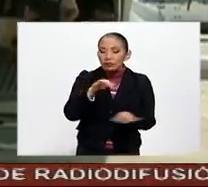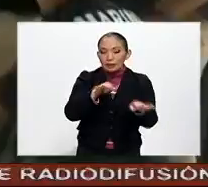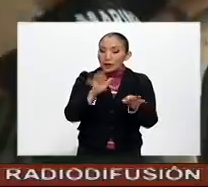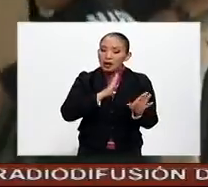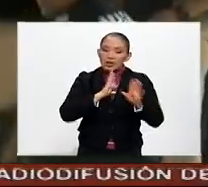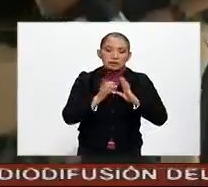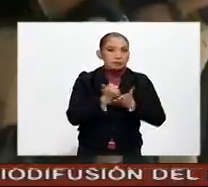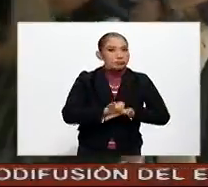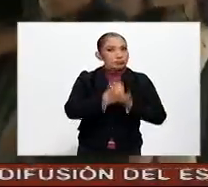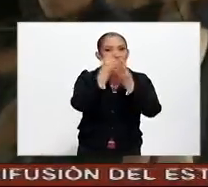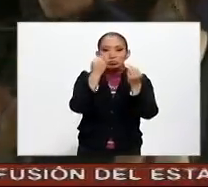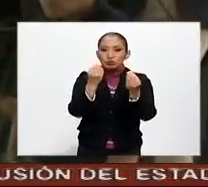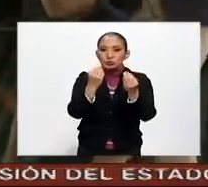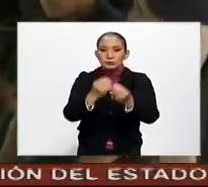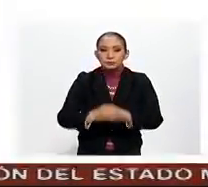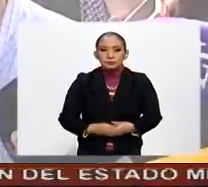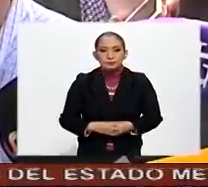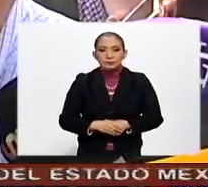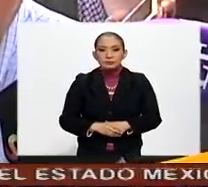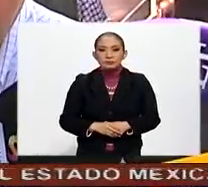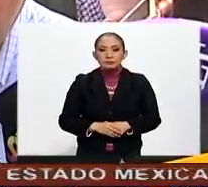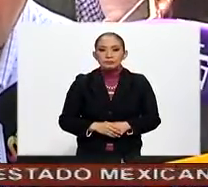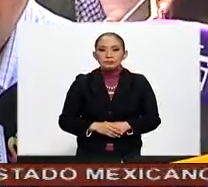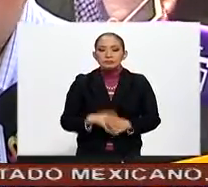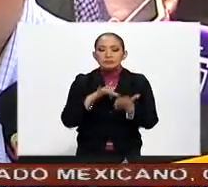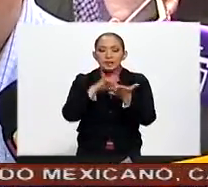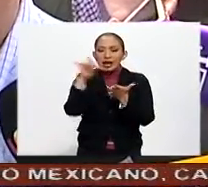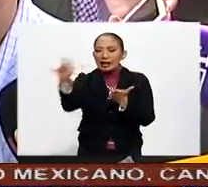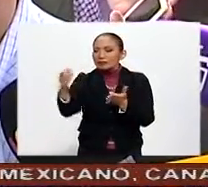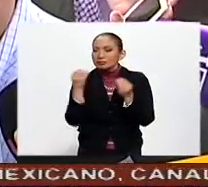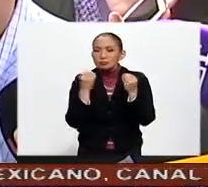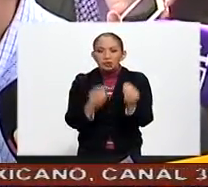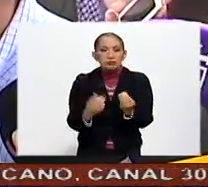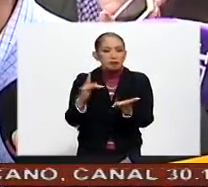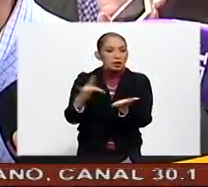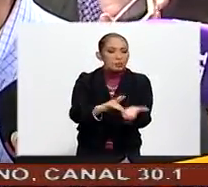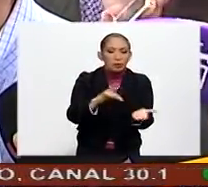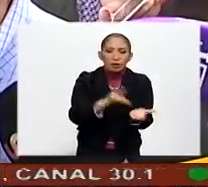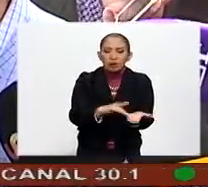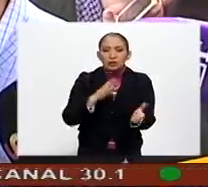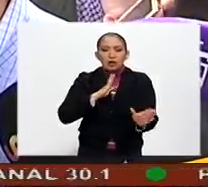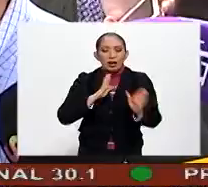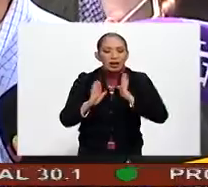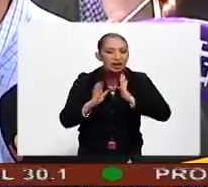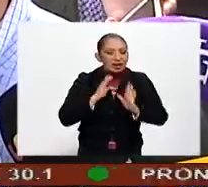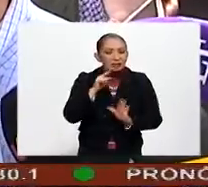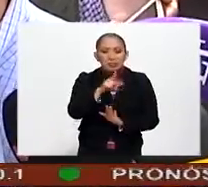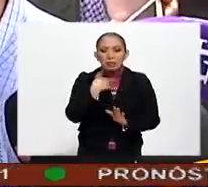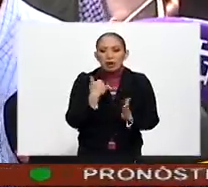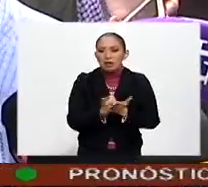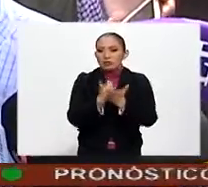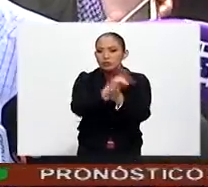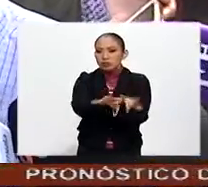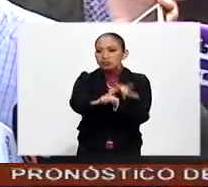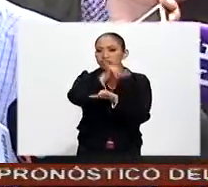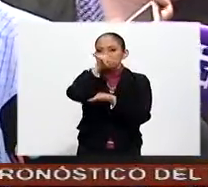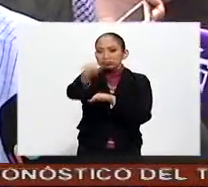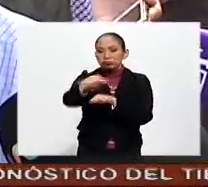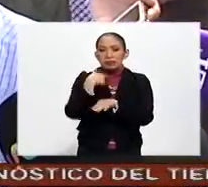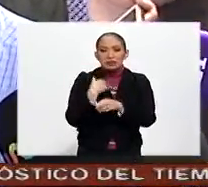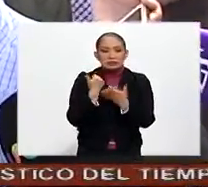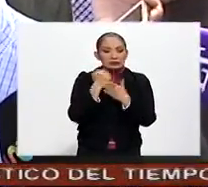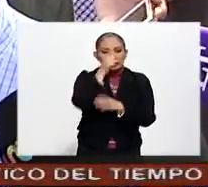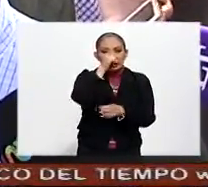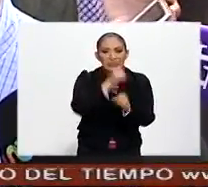del Ejército en este esfuerzo. Agradecemos mucho el apoyo del Ejército por la vía de este puente aéreo, el compromiso de la Secretaría de